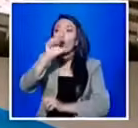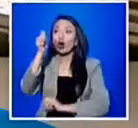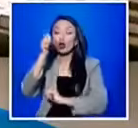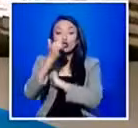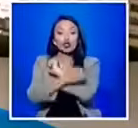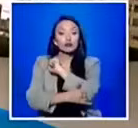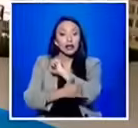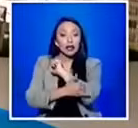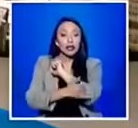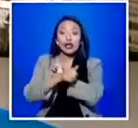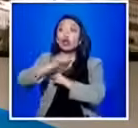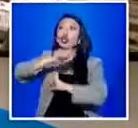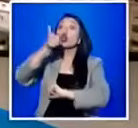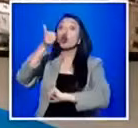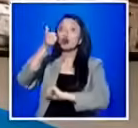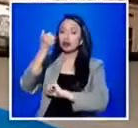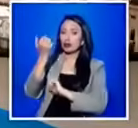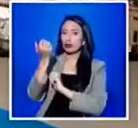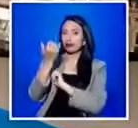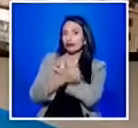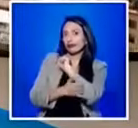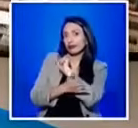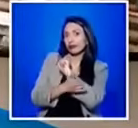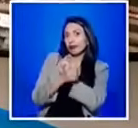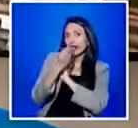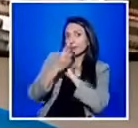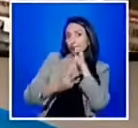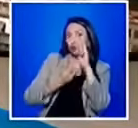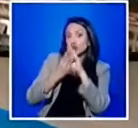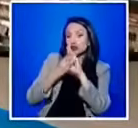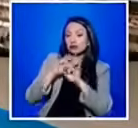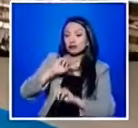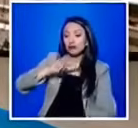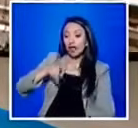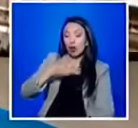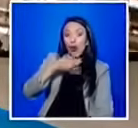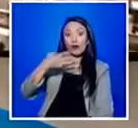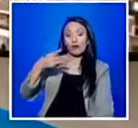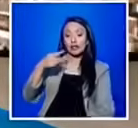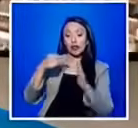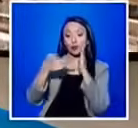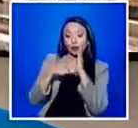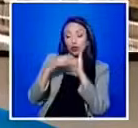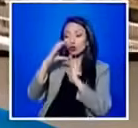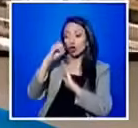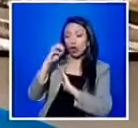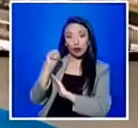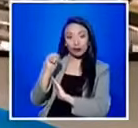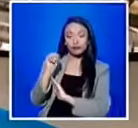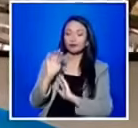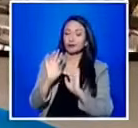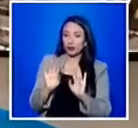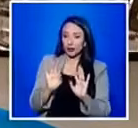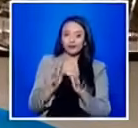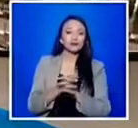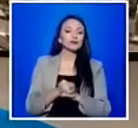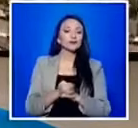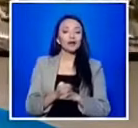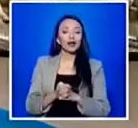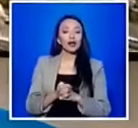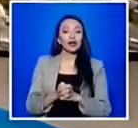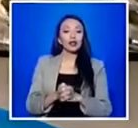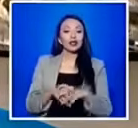puntos del país y del mundo también por ecuavisa.com y también por Ecuavisa Play. Les contamos ahora sobre